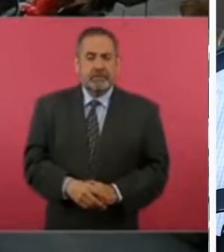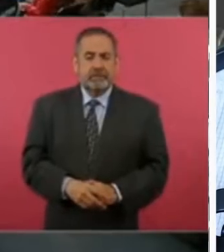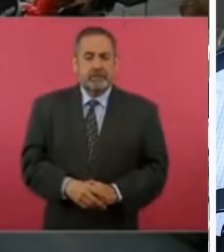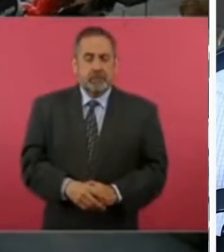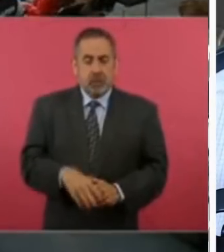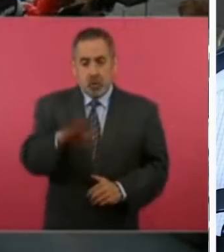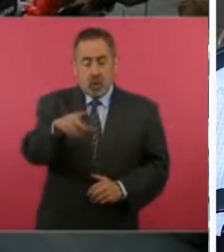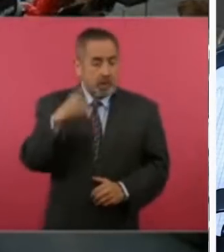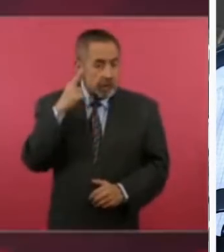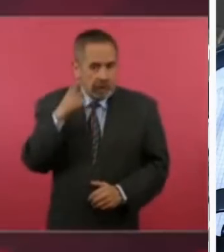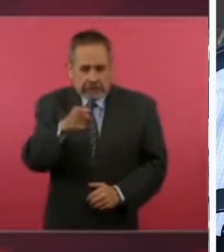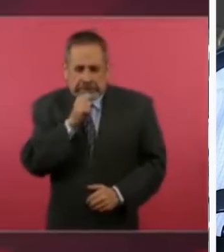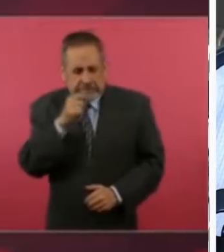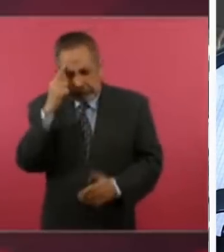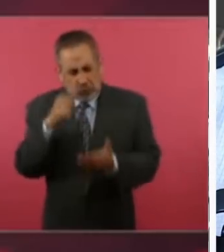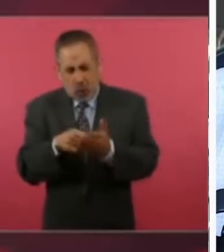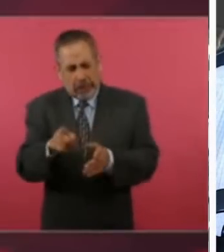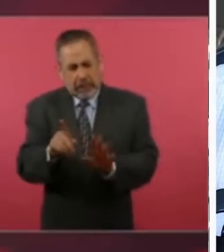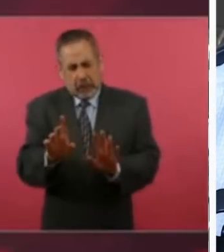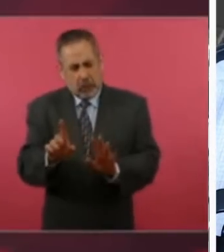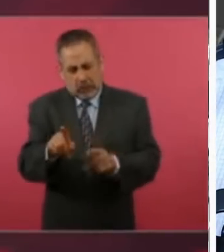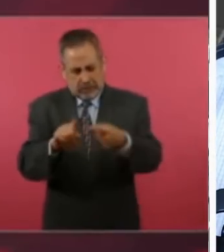Lo primero no lo creo.